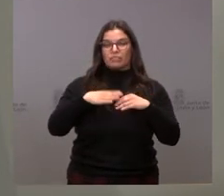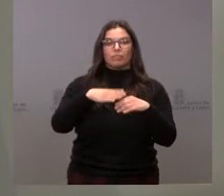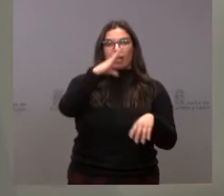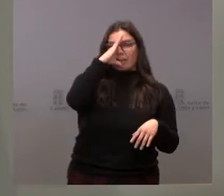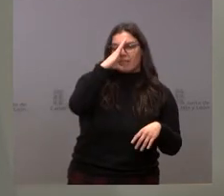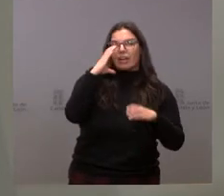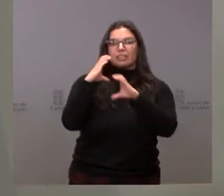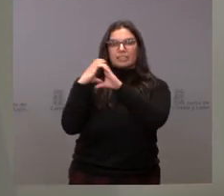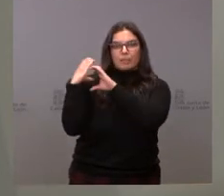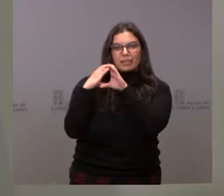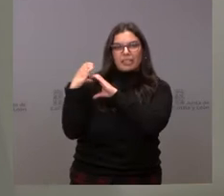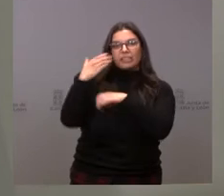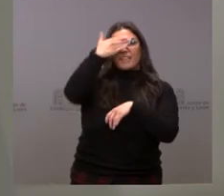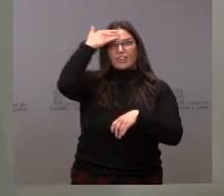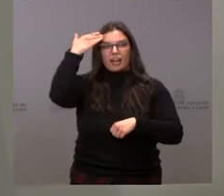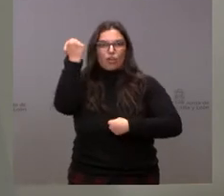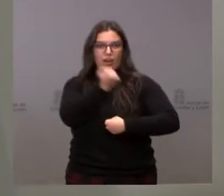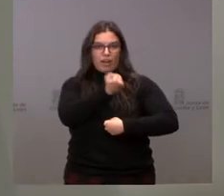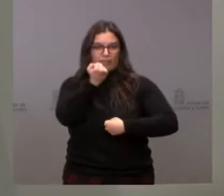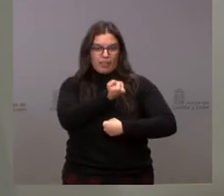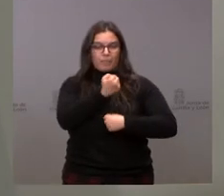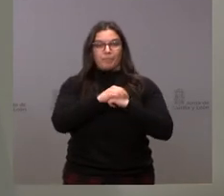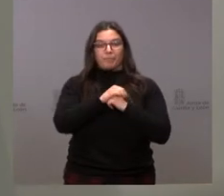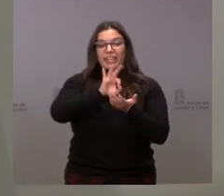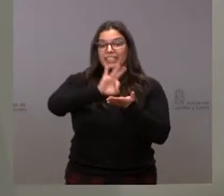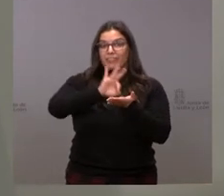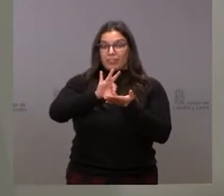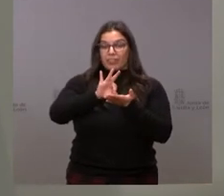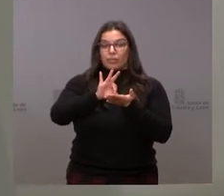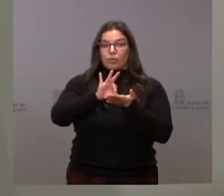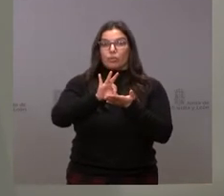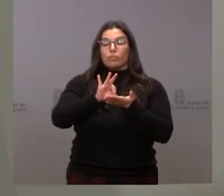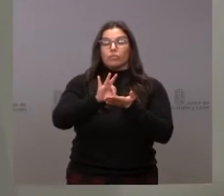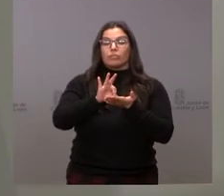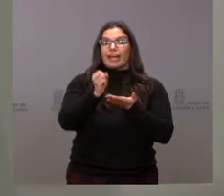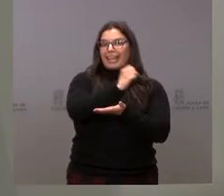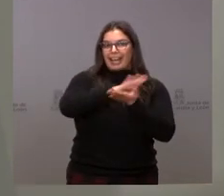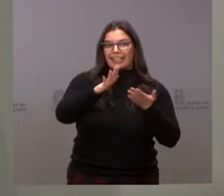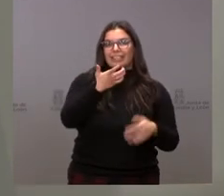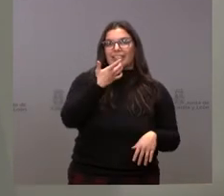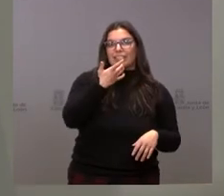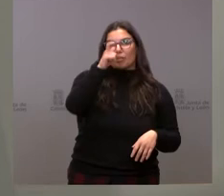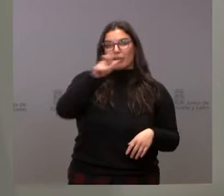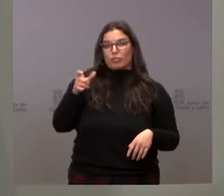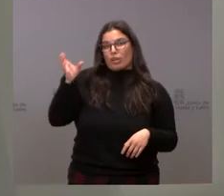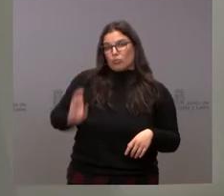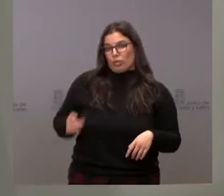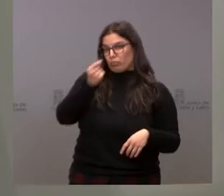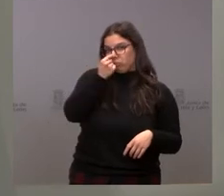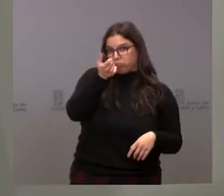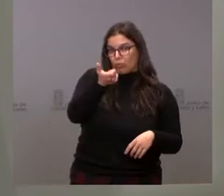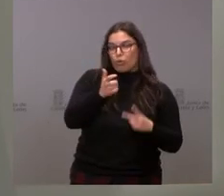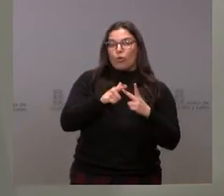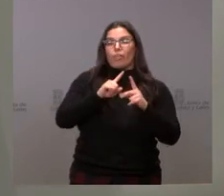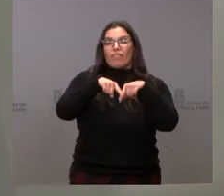semana santa verano y navidad el servicio es gratuito para las personas de menos renta las familias numerosas